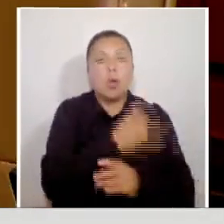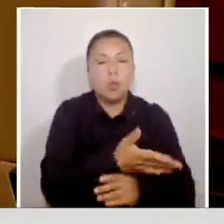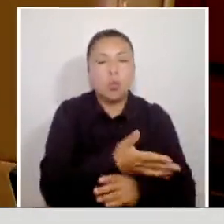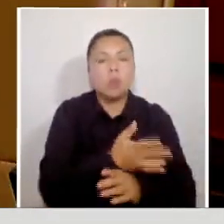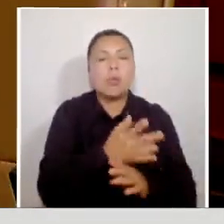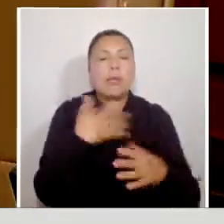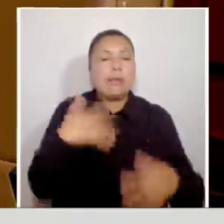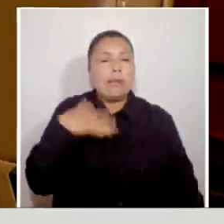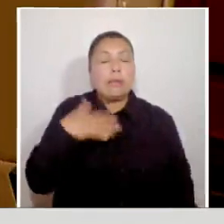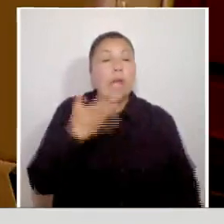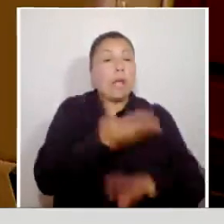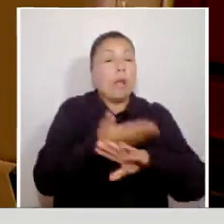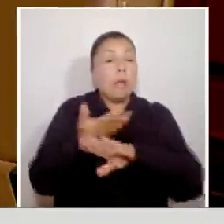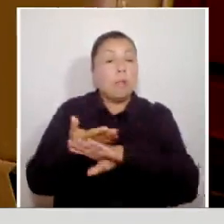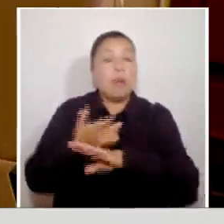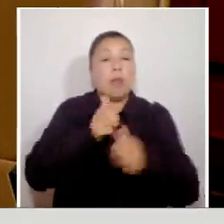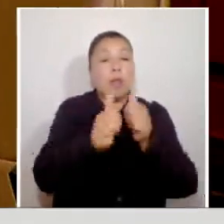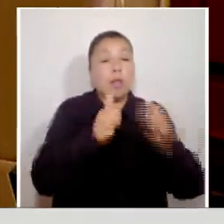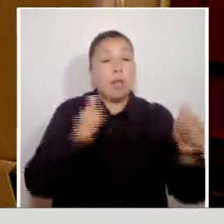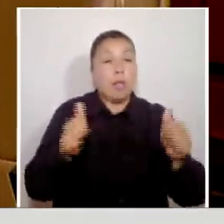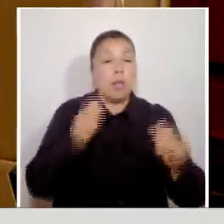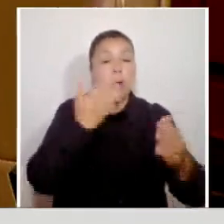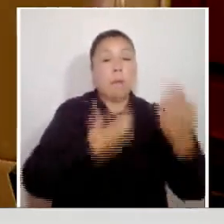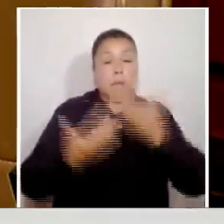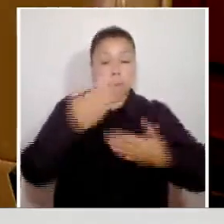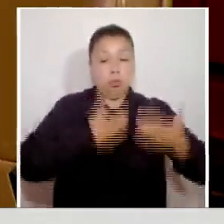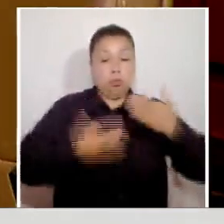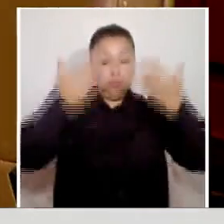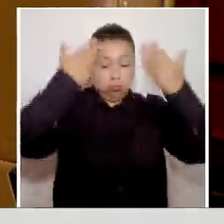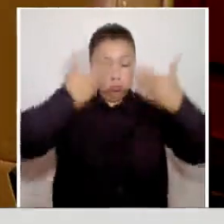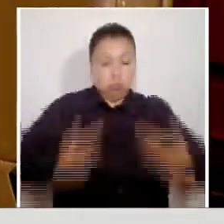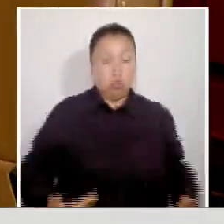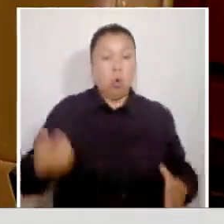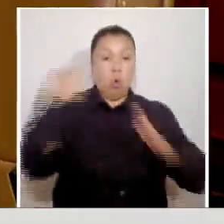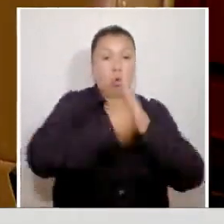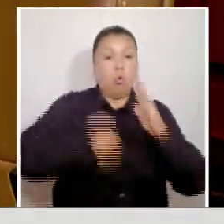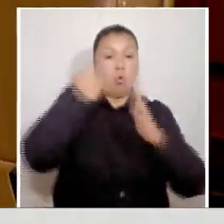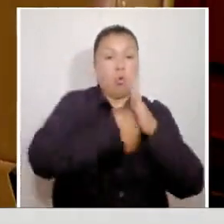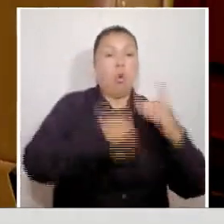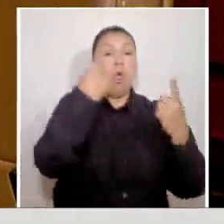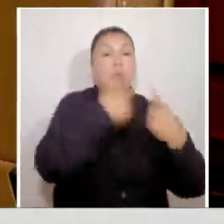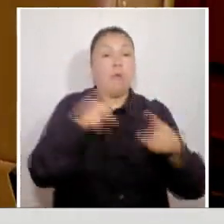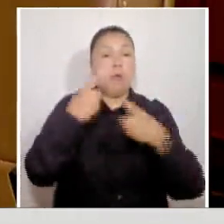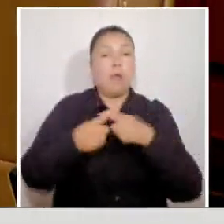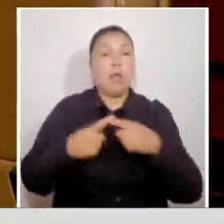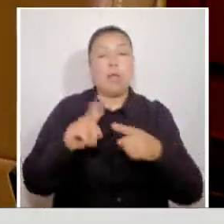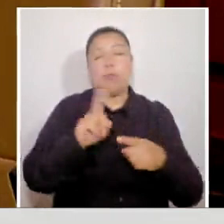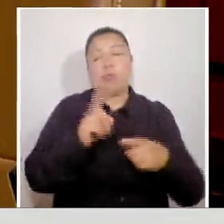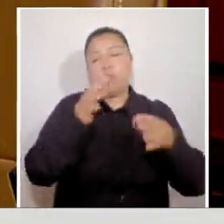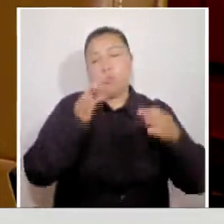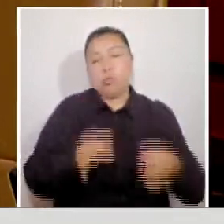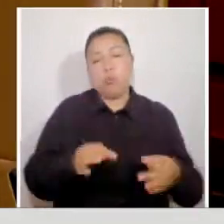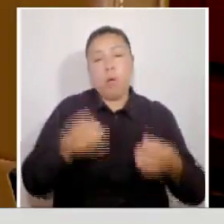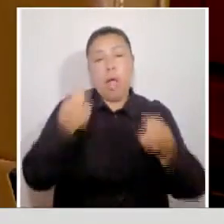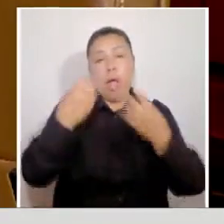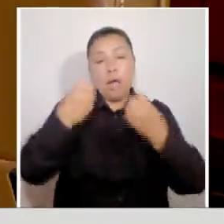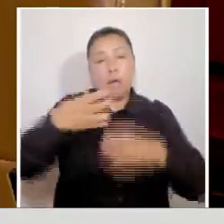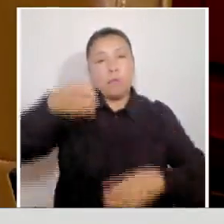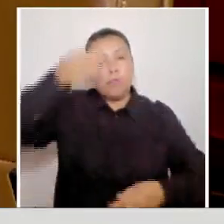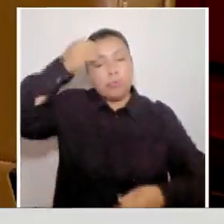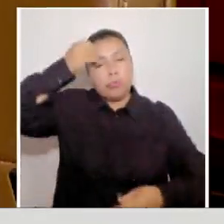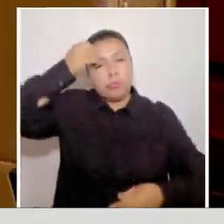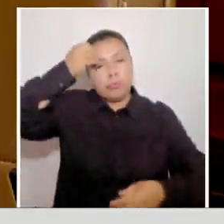piden dirigentas y dirigentes para ejer su integridad mientras luchan contra diversas injusticias la capacitación y asesoría que viene